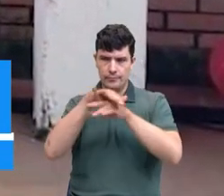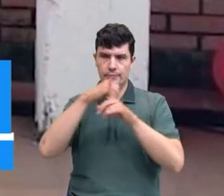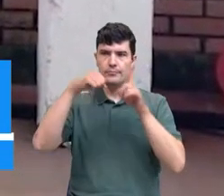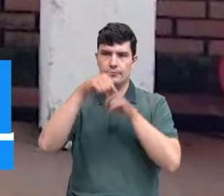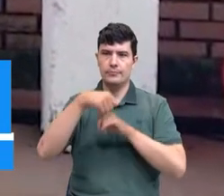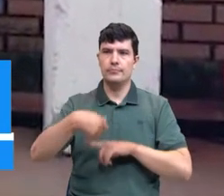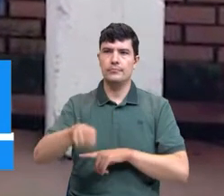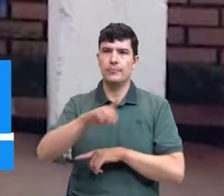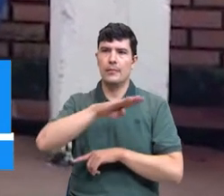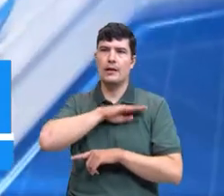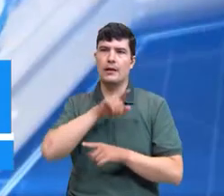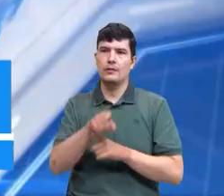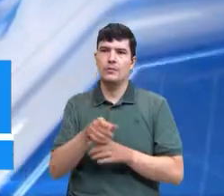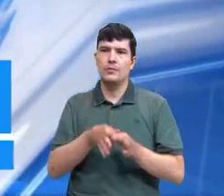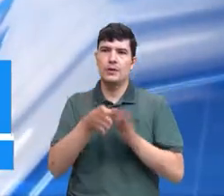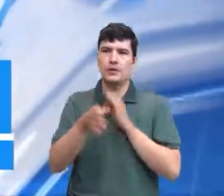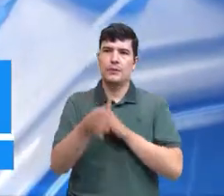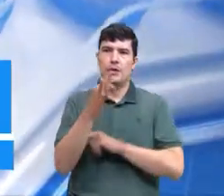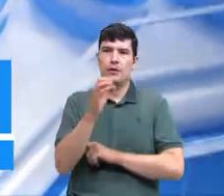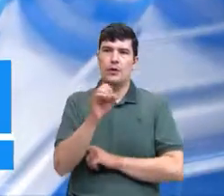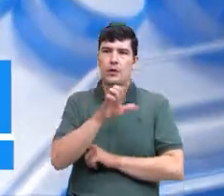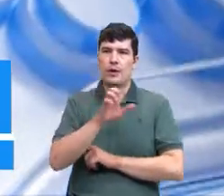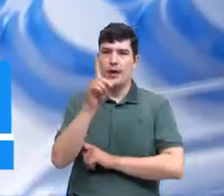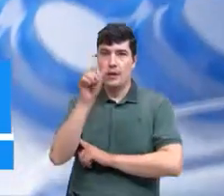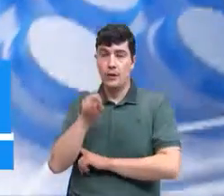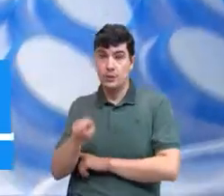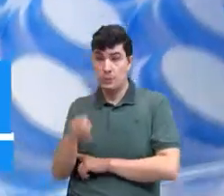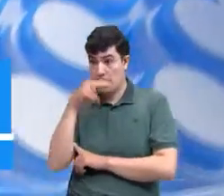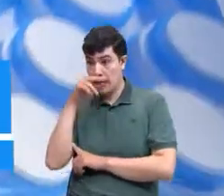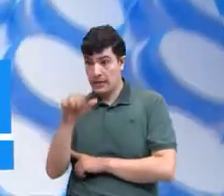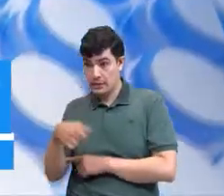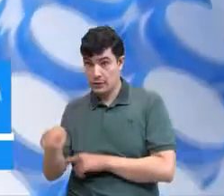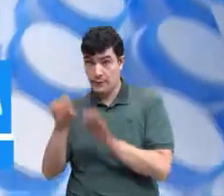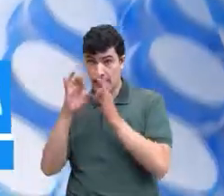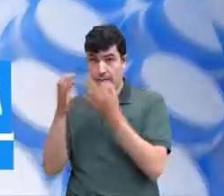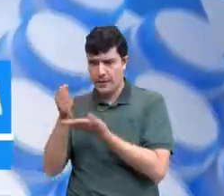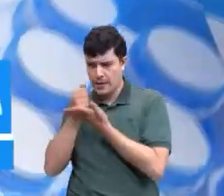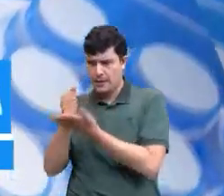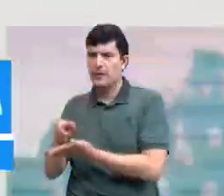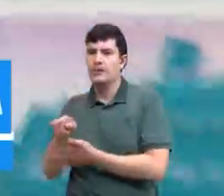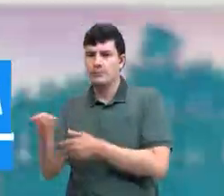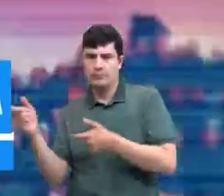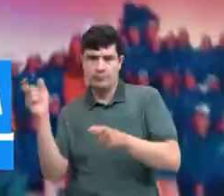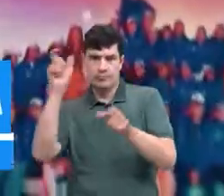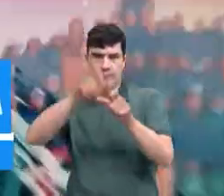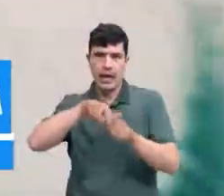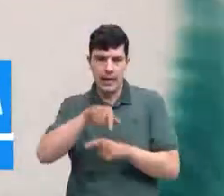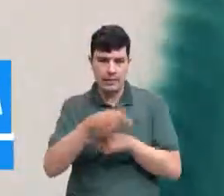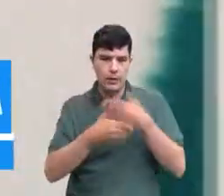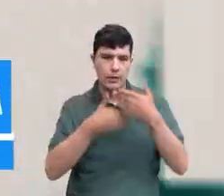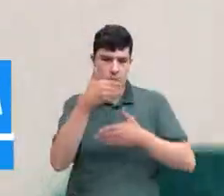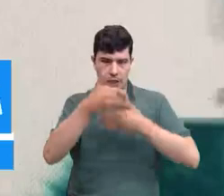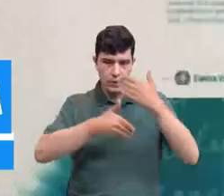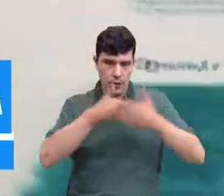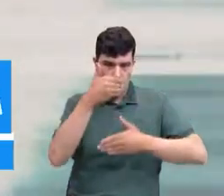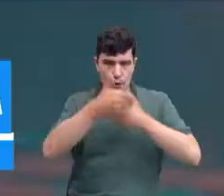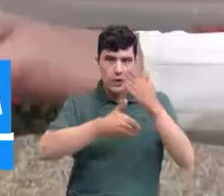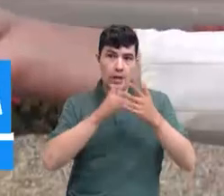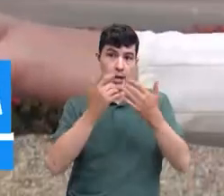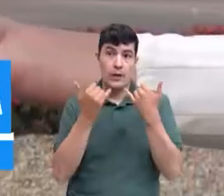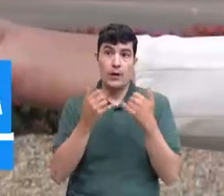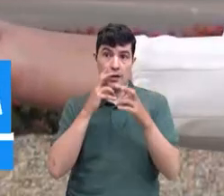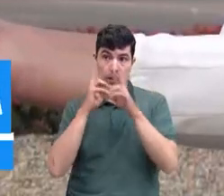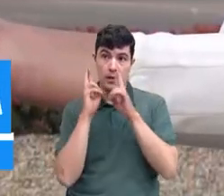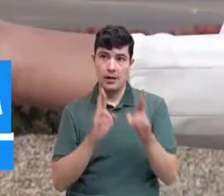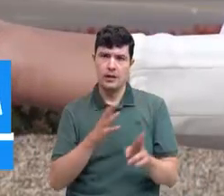de la Alcaldía de Toledo. Allí, la pequeña logró, con apoyo de su familia, inscribirse e iniciar esa travesía. Yo